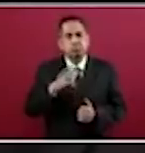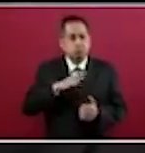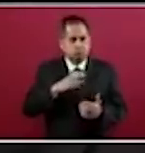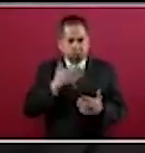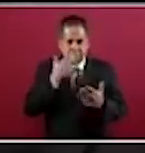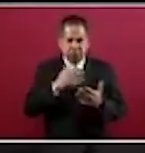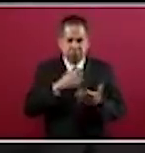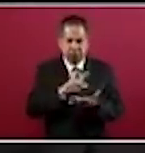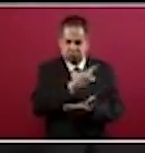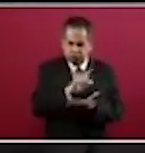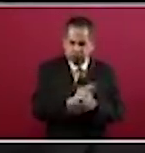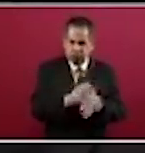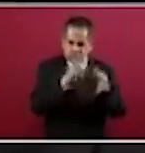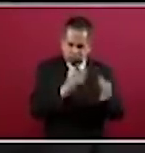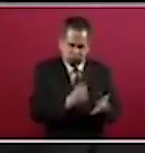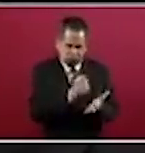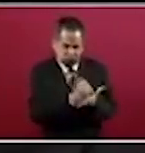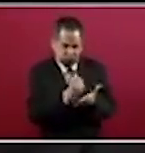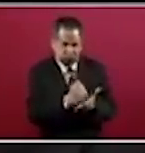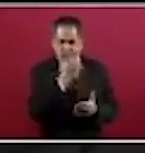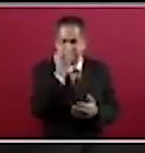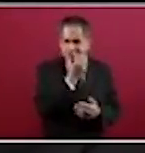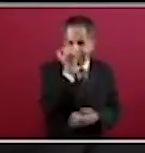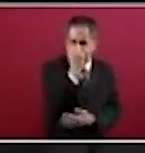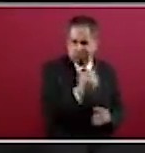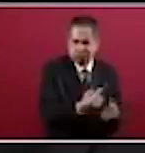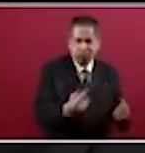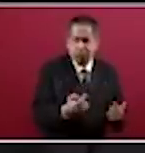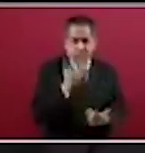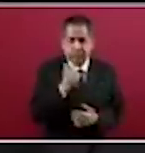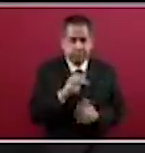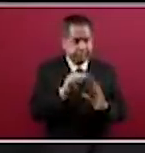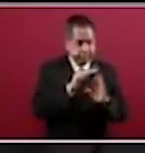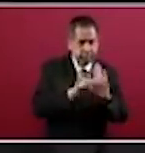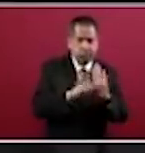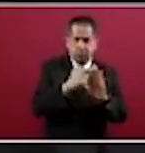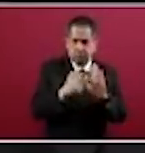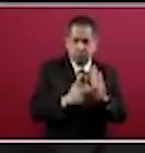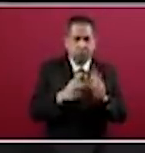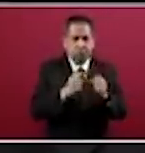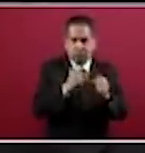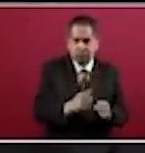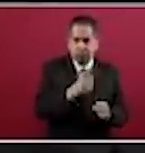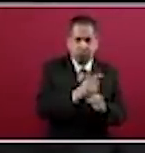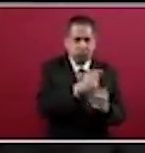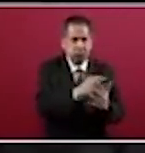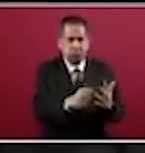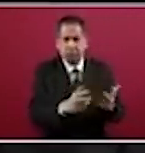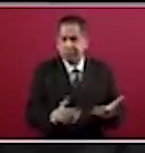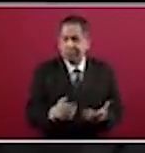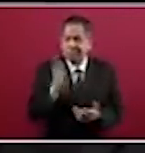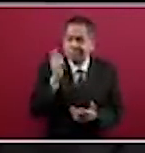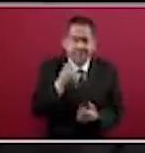legalidad y no había normatividad, seguridad. Se trata de